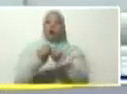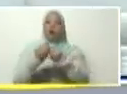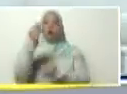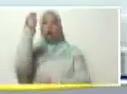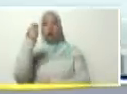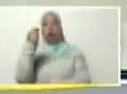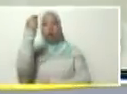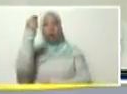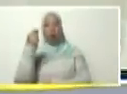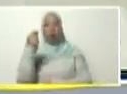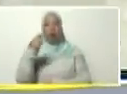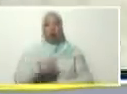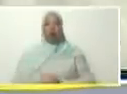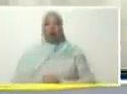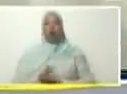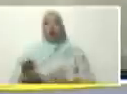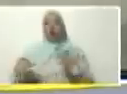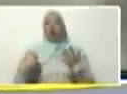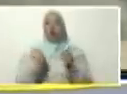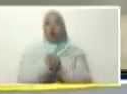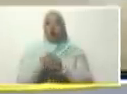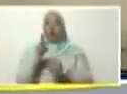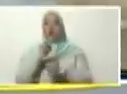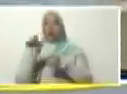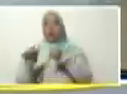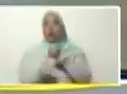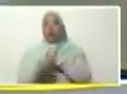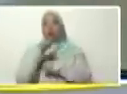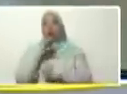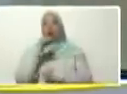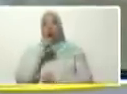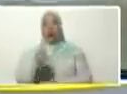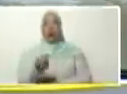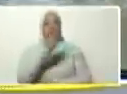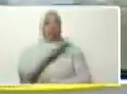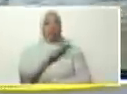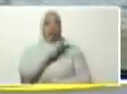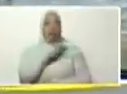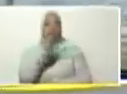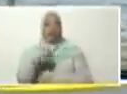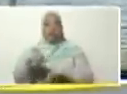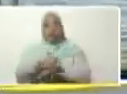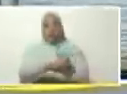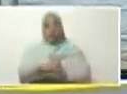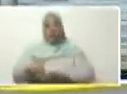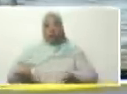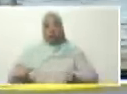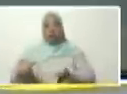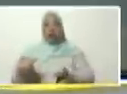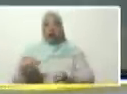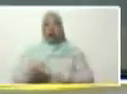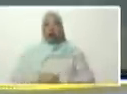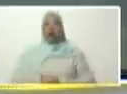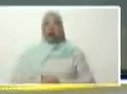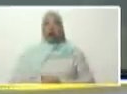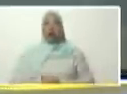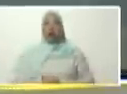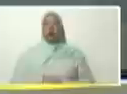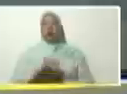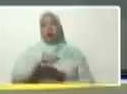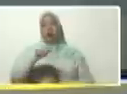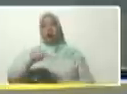diputados subimos hasta la vicepresidencia de la República, ahí en la esquina de Carmelita, en la avenida